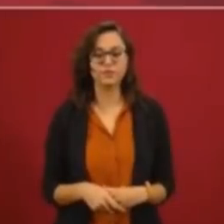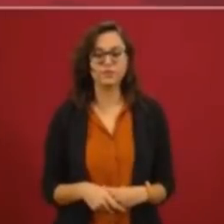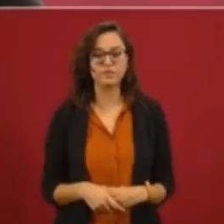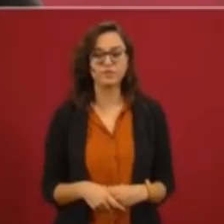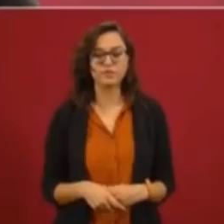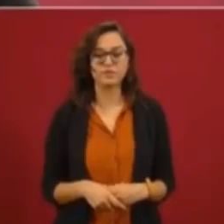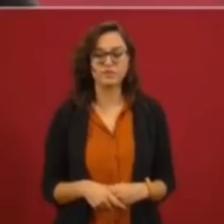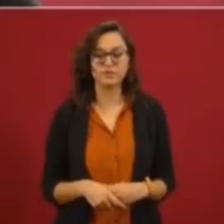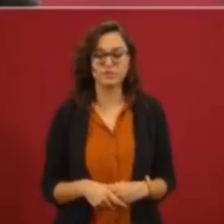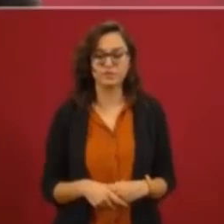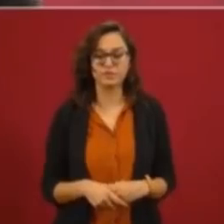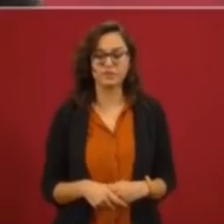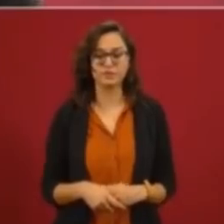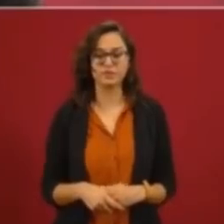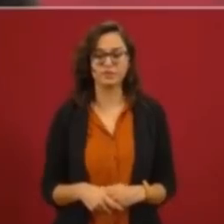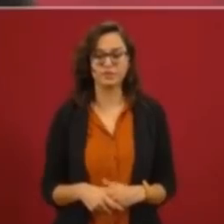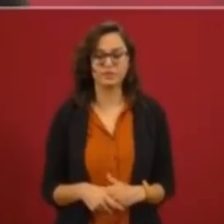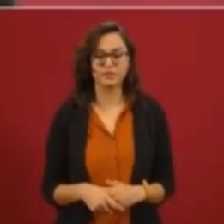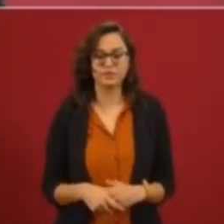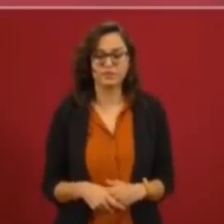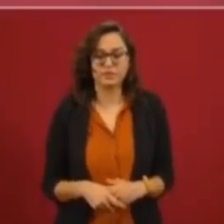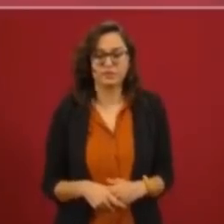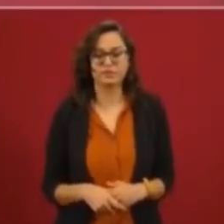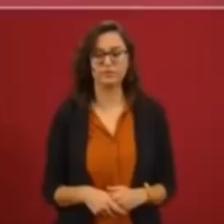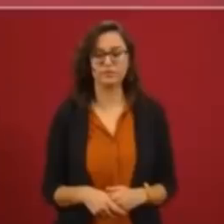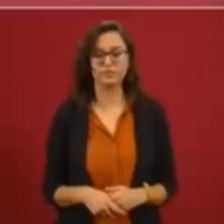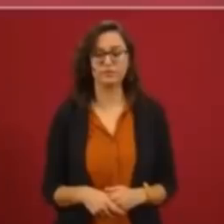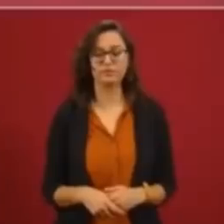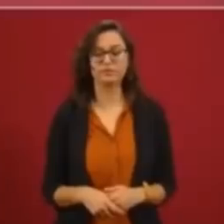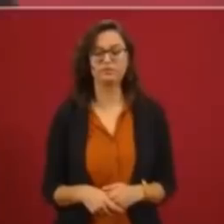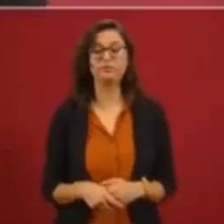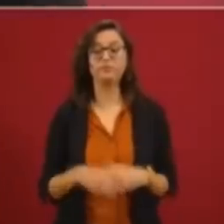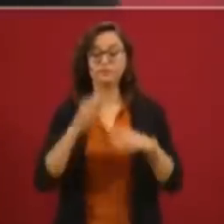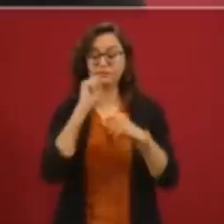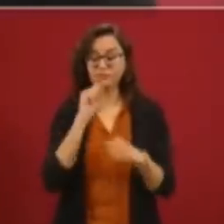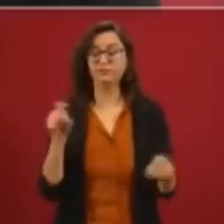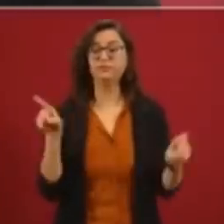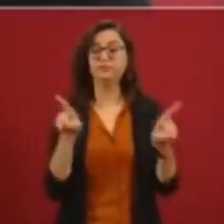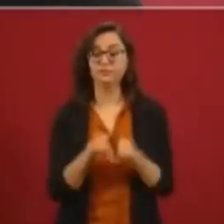me hizo una entrevista amplia